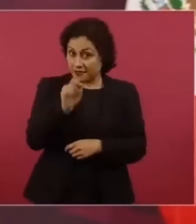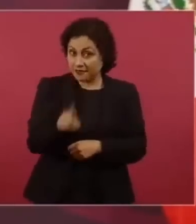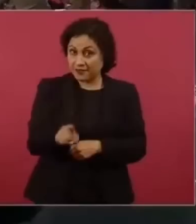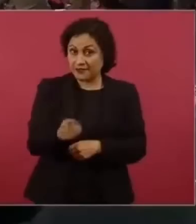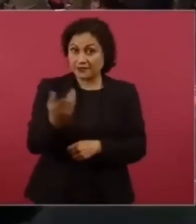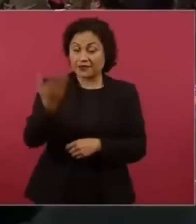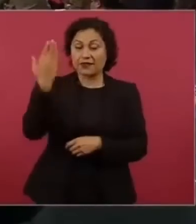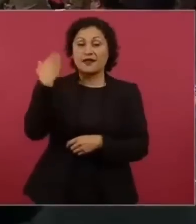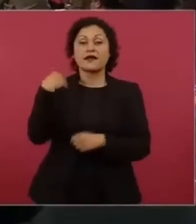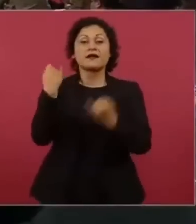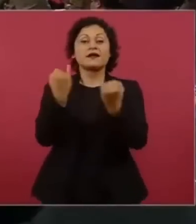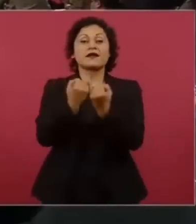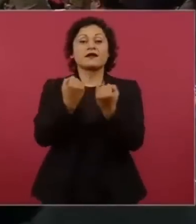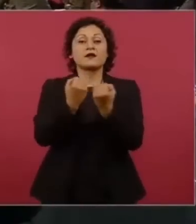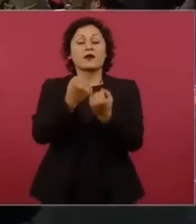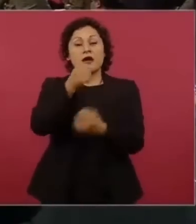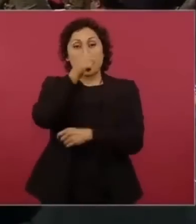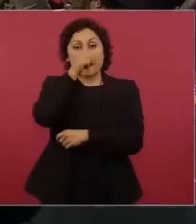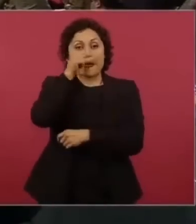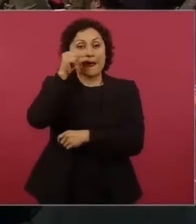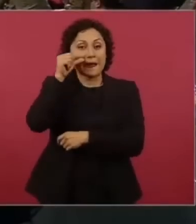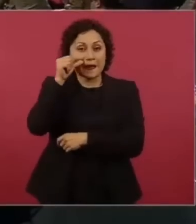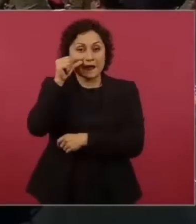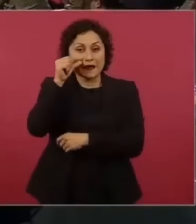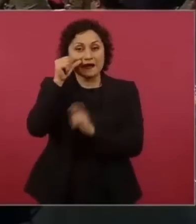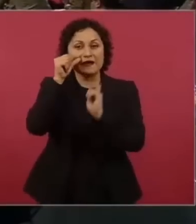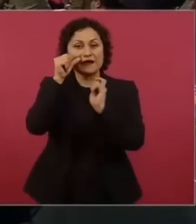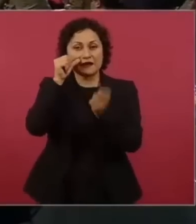no era antirreligioso,